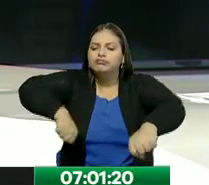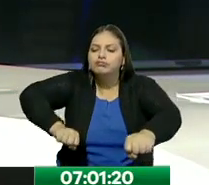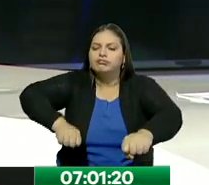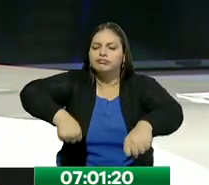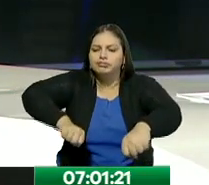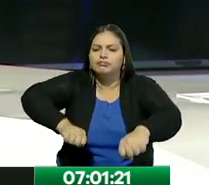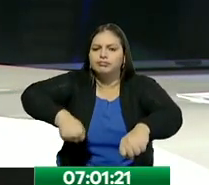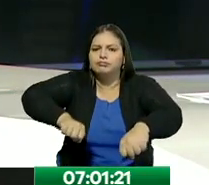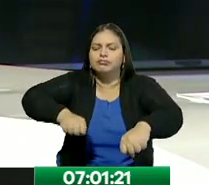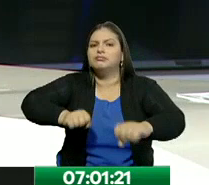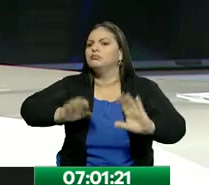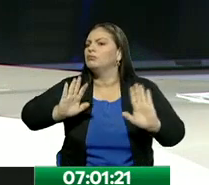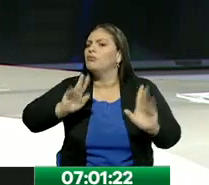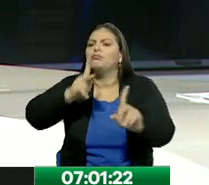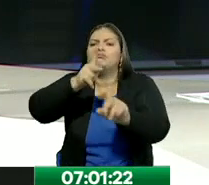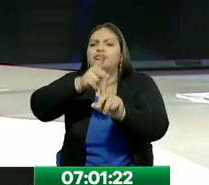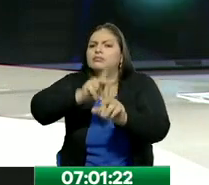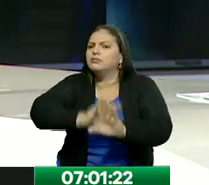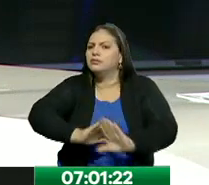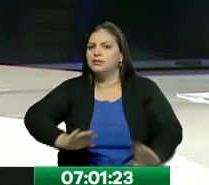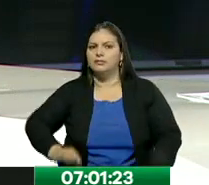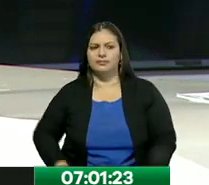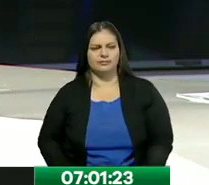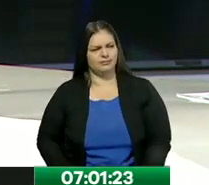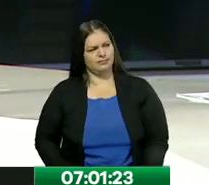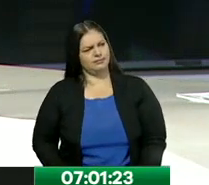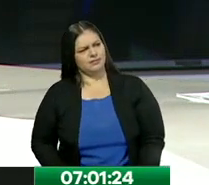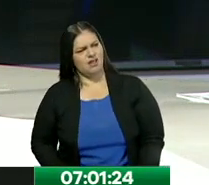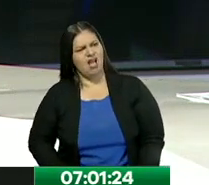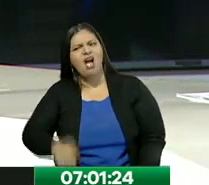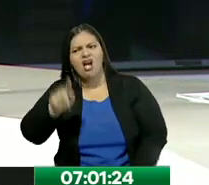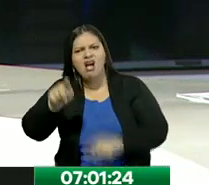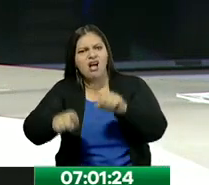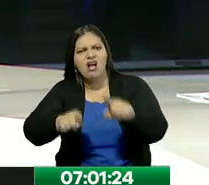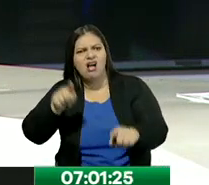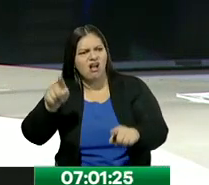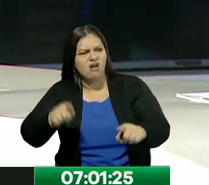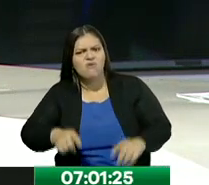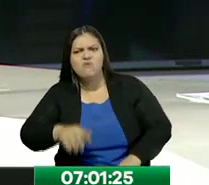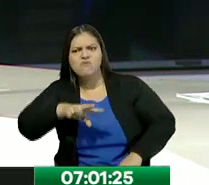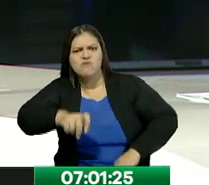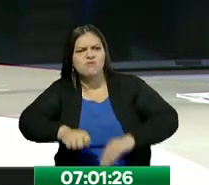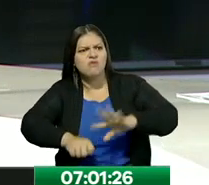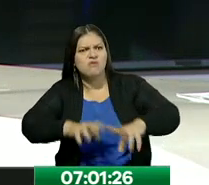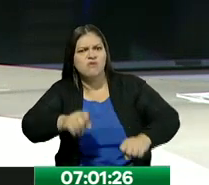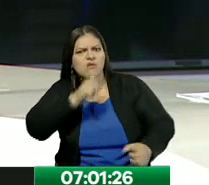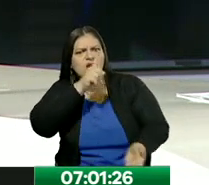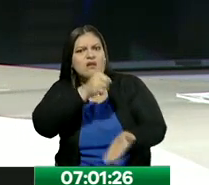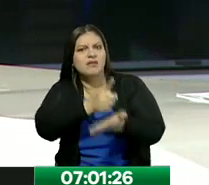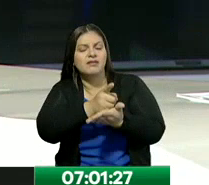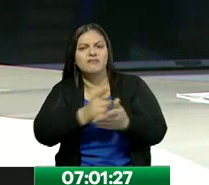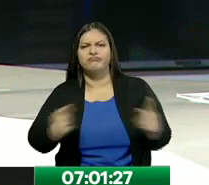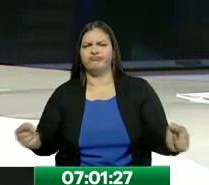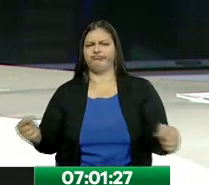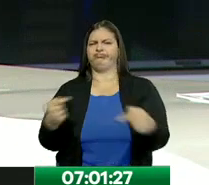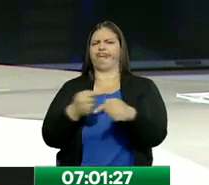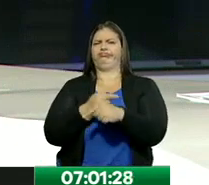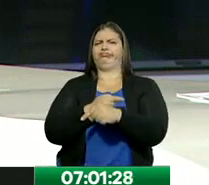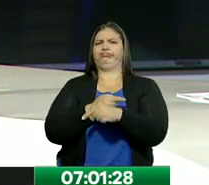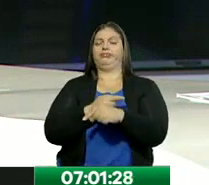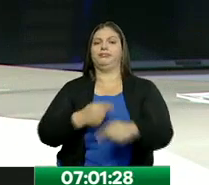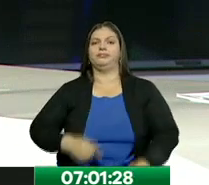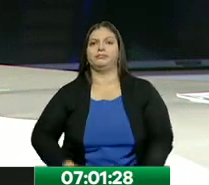que hay versiones, ¿no? Ahí están las versiones que sí, ¿no? Que tuvieron ahí algunas complicaciones, algunos contratiempos con aquello. Y este fin de semana